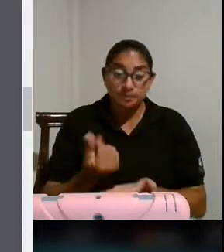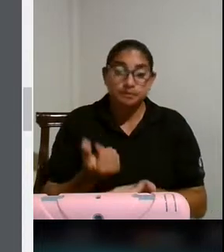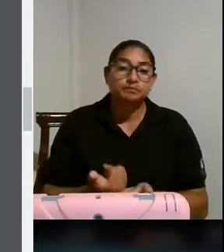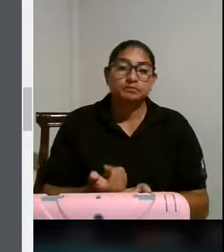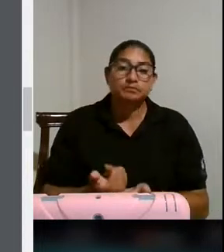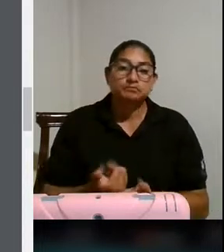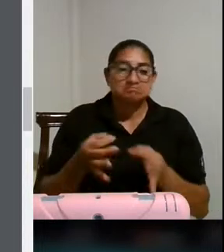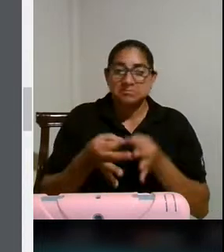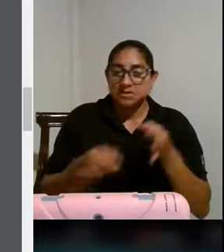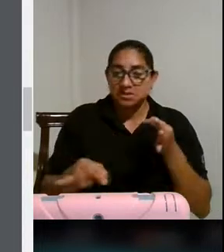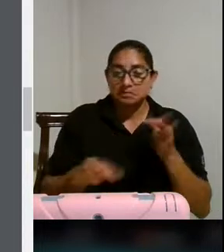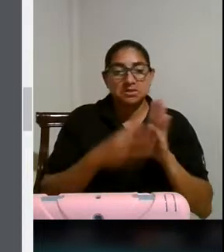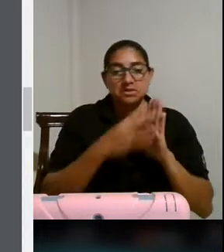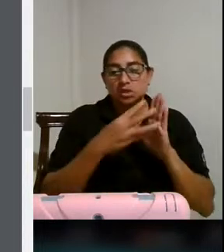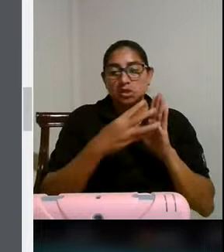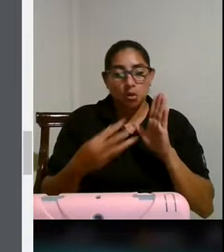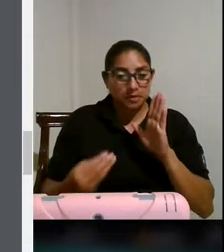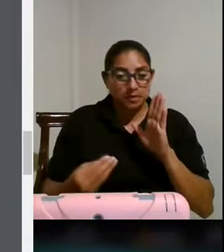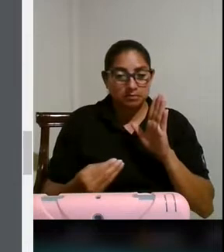simplemente es copiar la misma función.